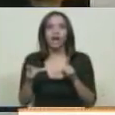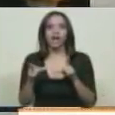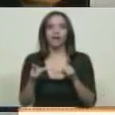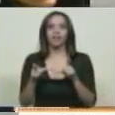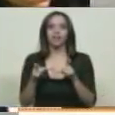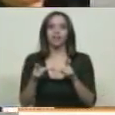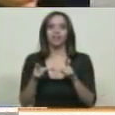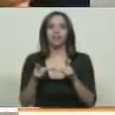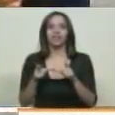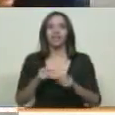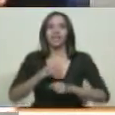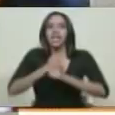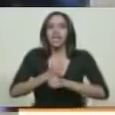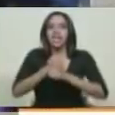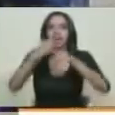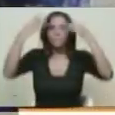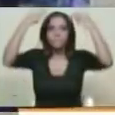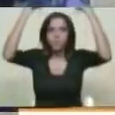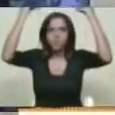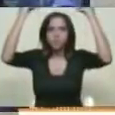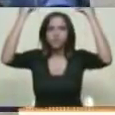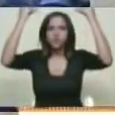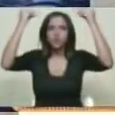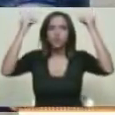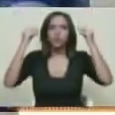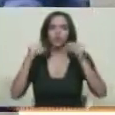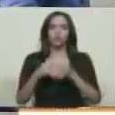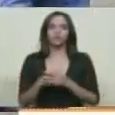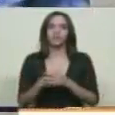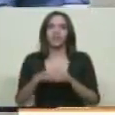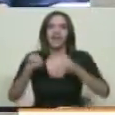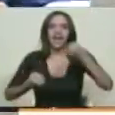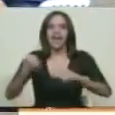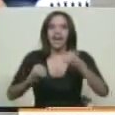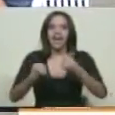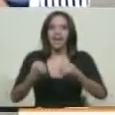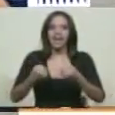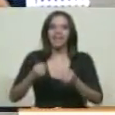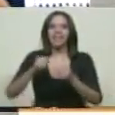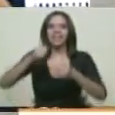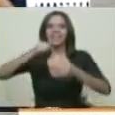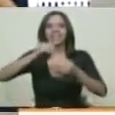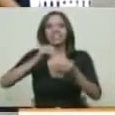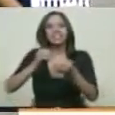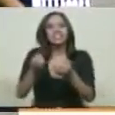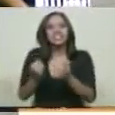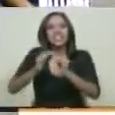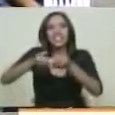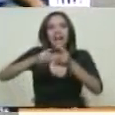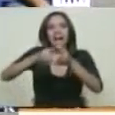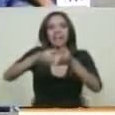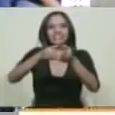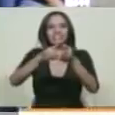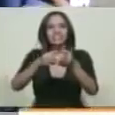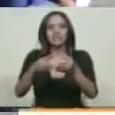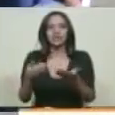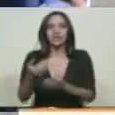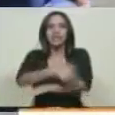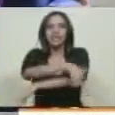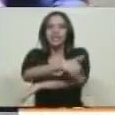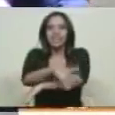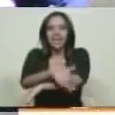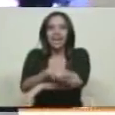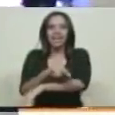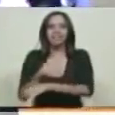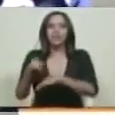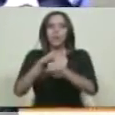en burro, a pie, a caballo, en carro, en lancha, recorrer las calles, los ministros, las